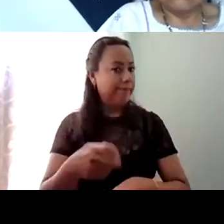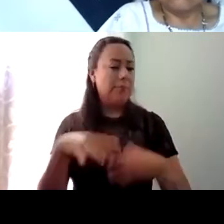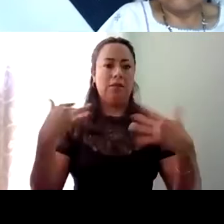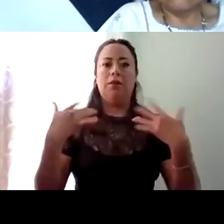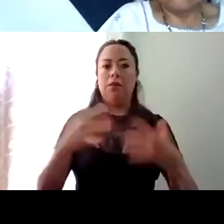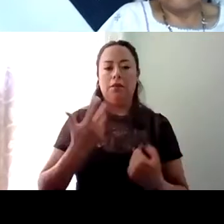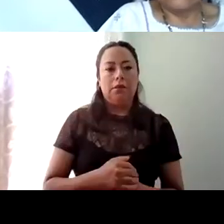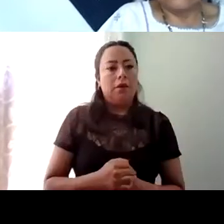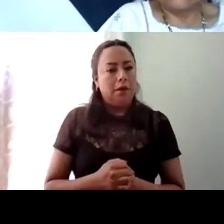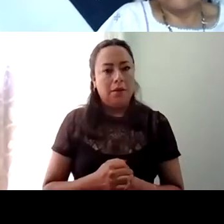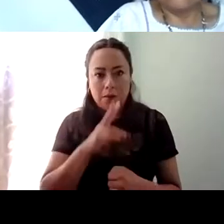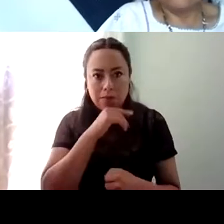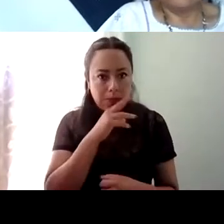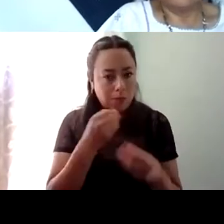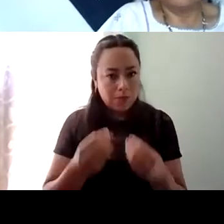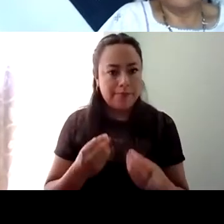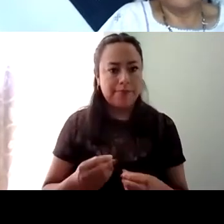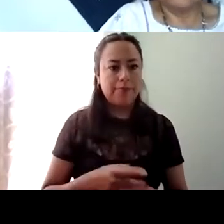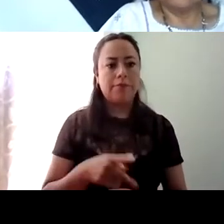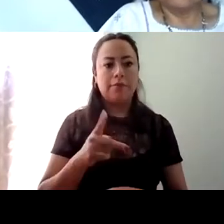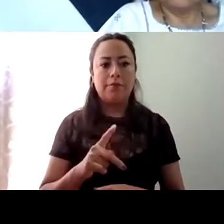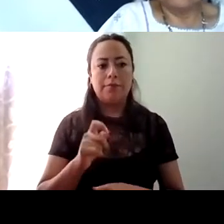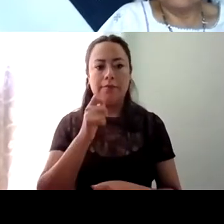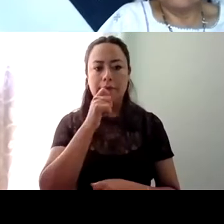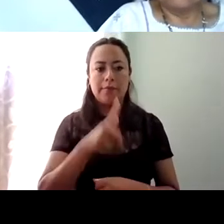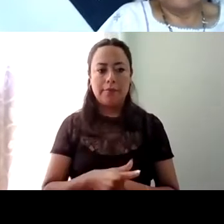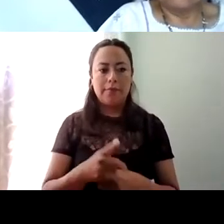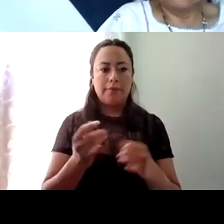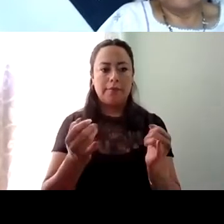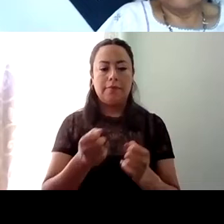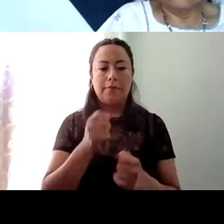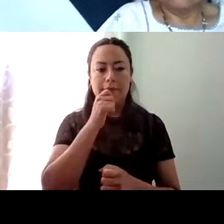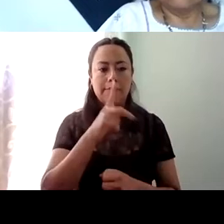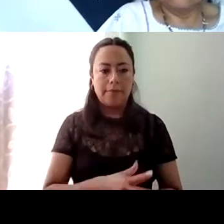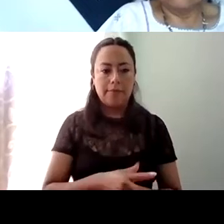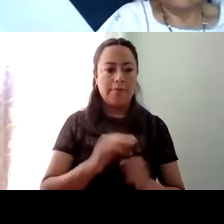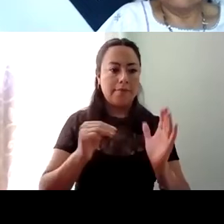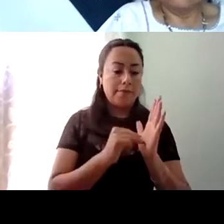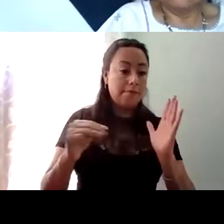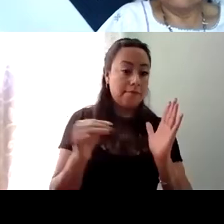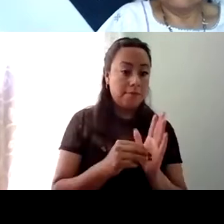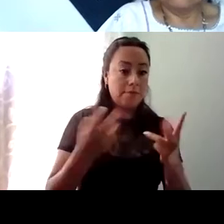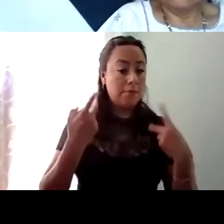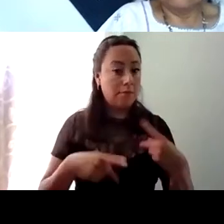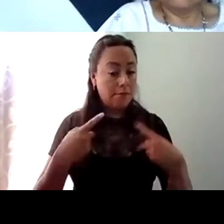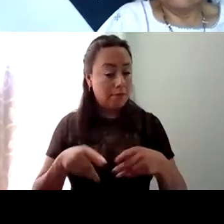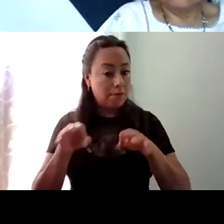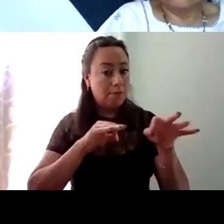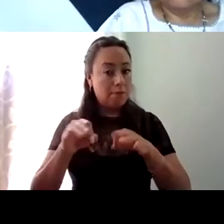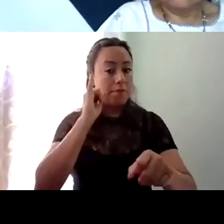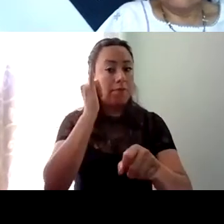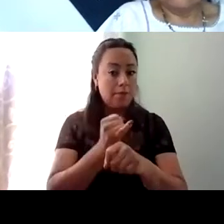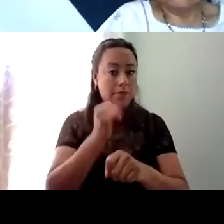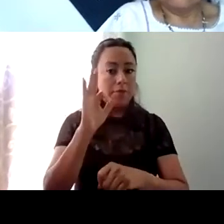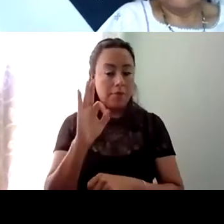también se trata de la necesidad de subsistencia de las millones de personas que trabajan en la informalidad y que no están logrando sacarlo del